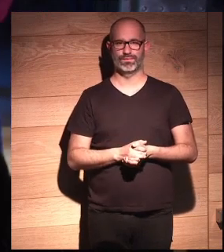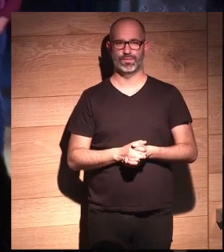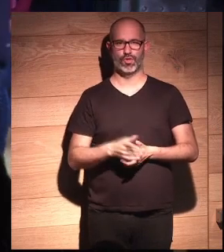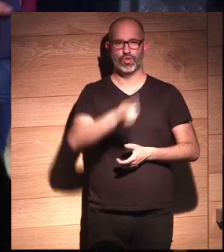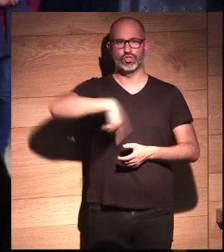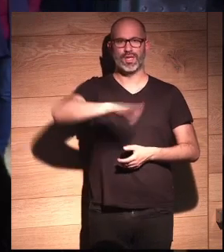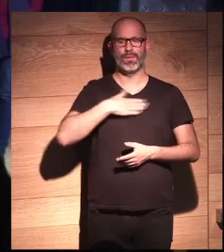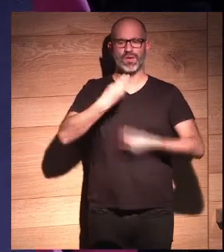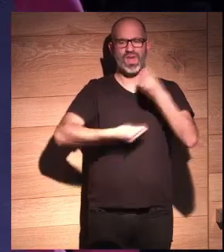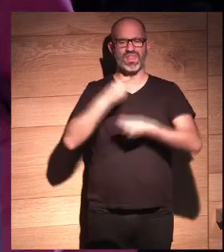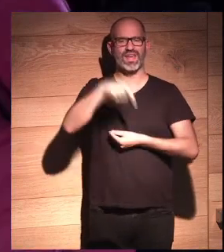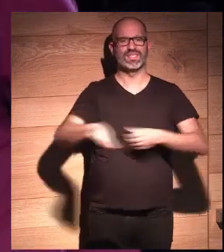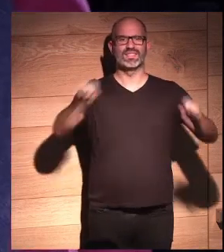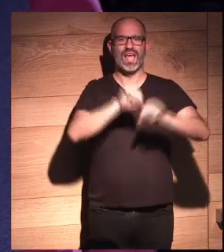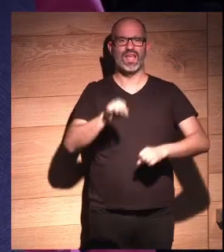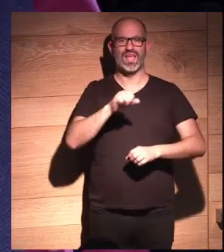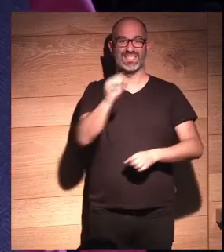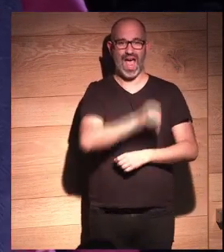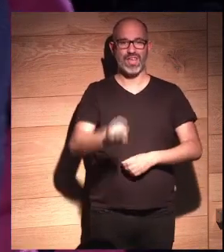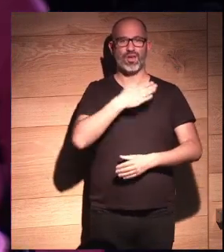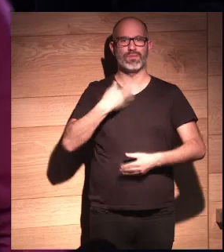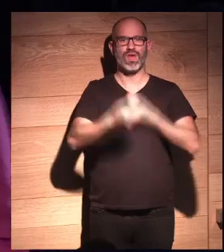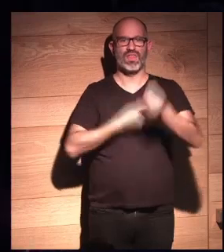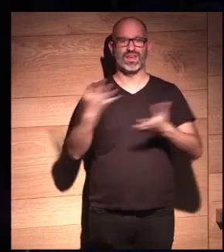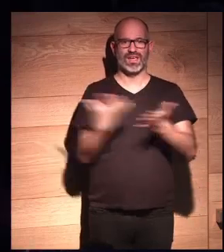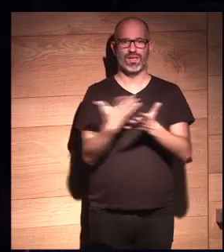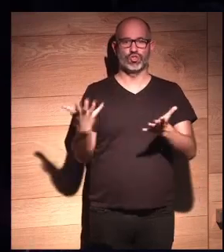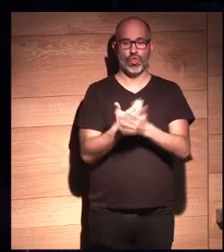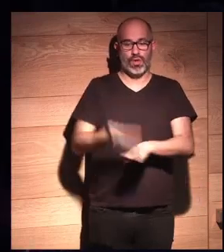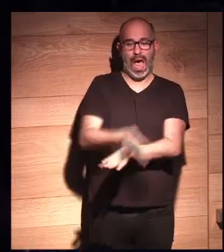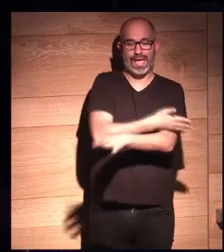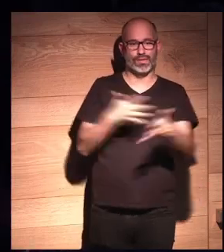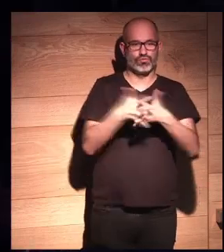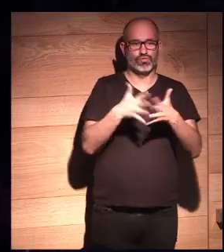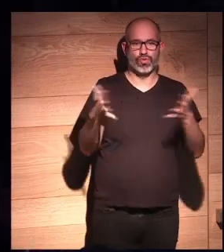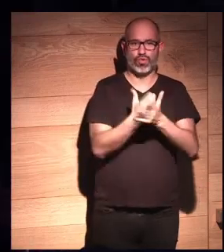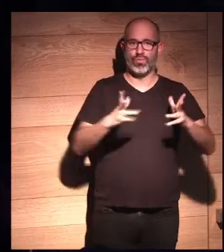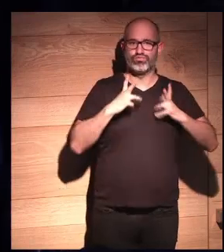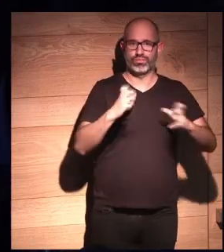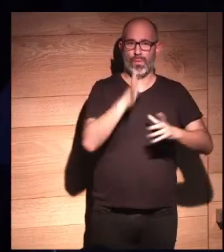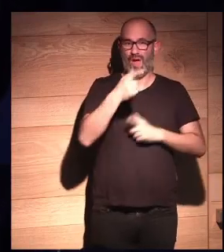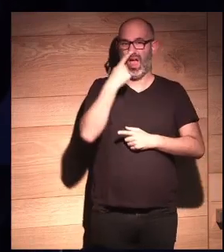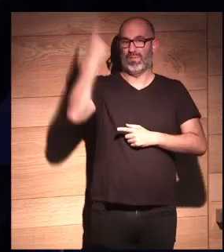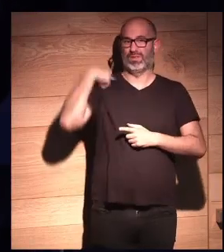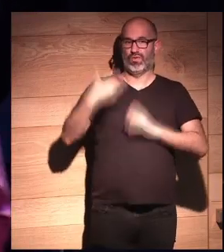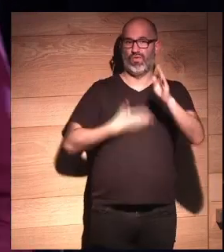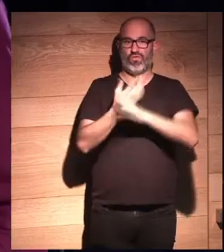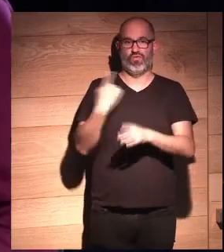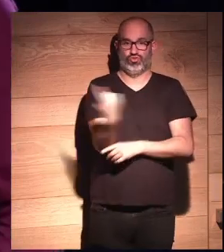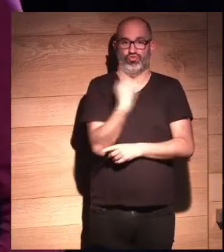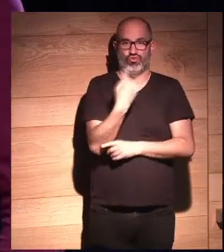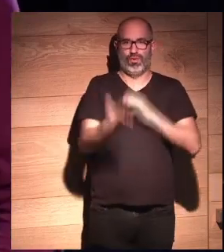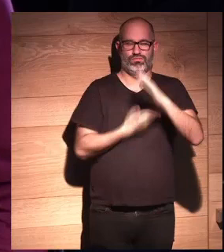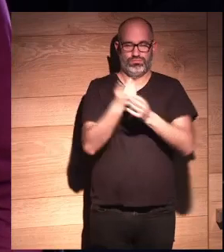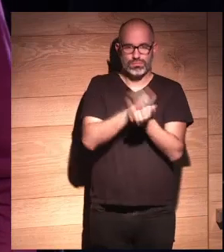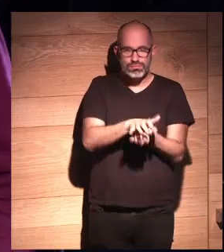lo que queremos hacer este año es ir con todo esto ya creado, ¿vale? Queremos ir con unas bases sentadas. Ese primer año que yo fui solo y que flipé en colores